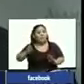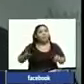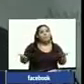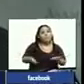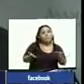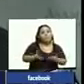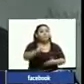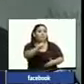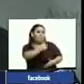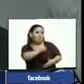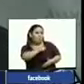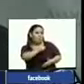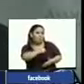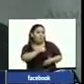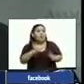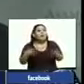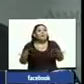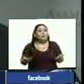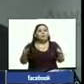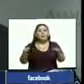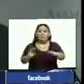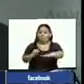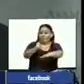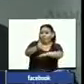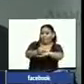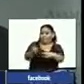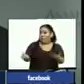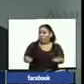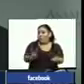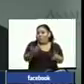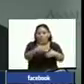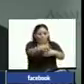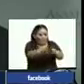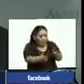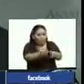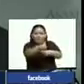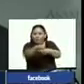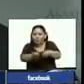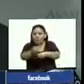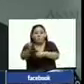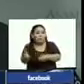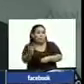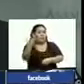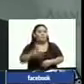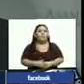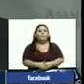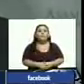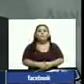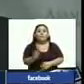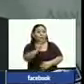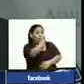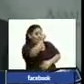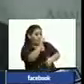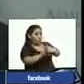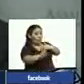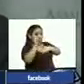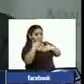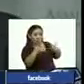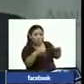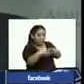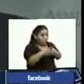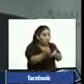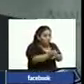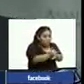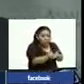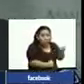tiene actualmente y con la creación de nuevas unidades dentro de la fiscalía. El compromiso en la Comisión de Hacienda ha sido